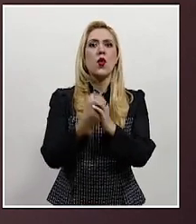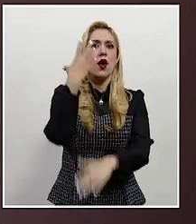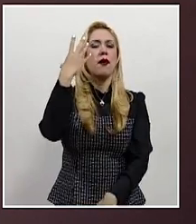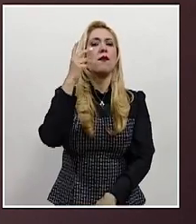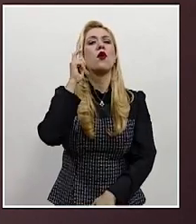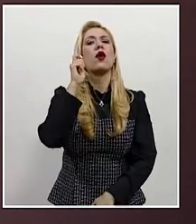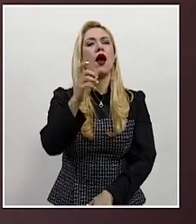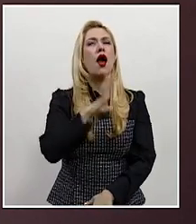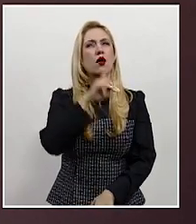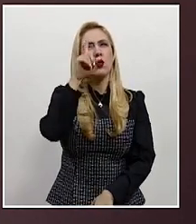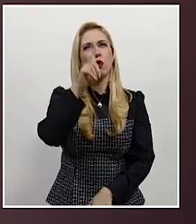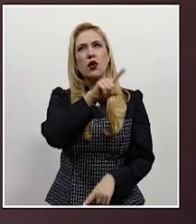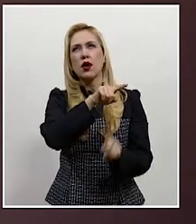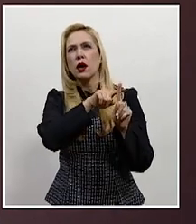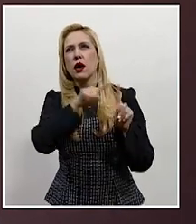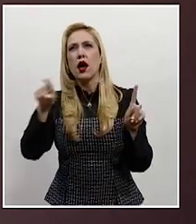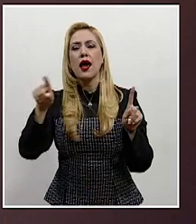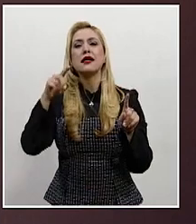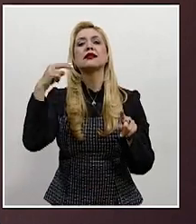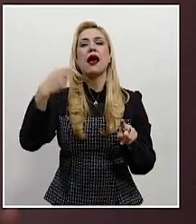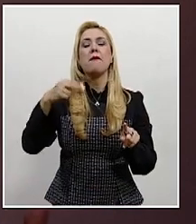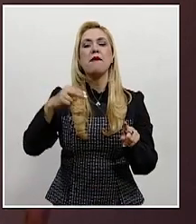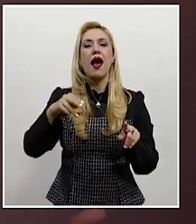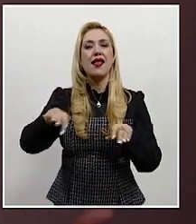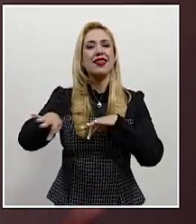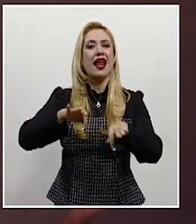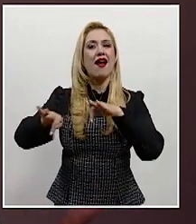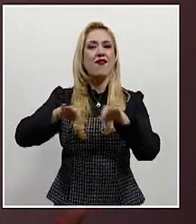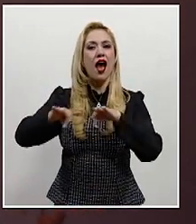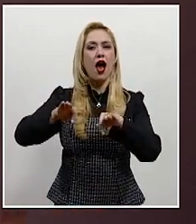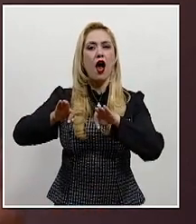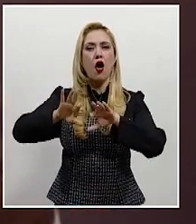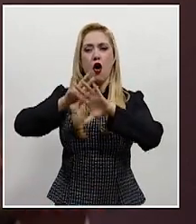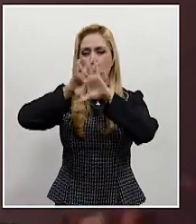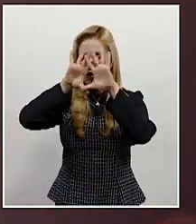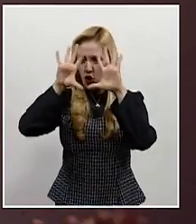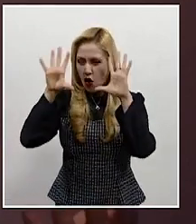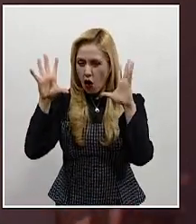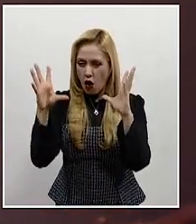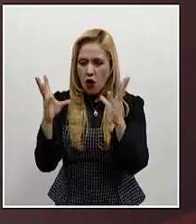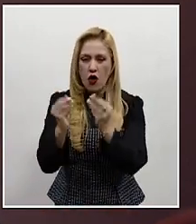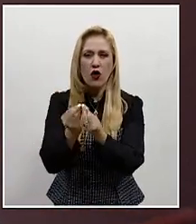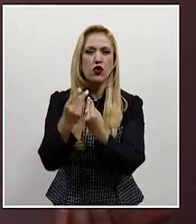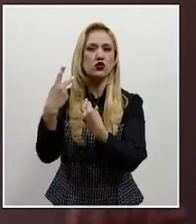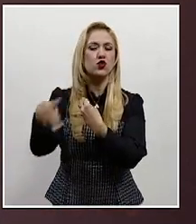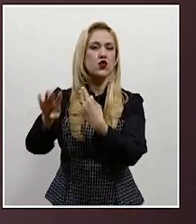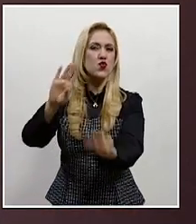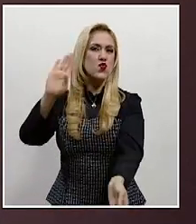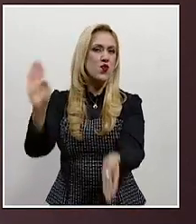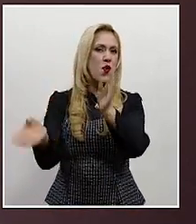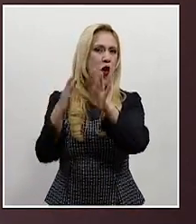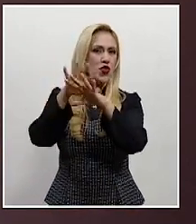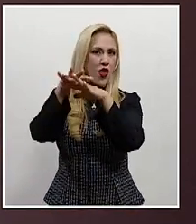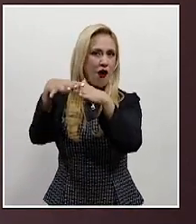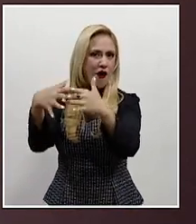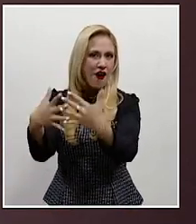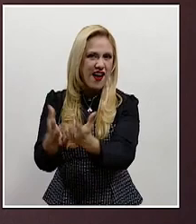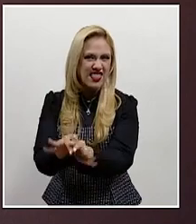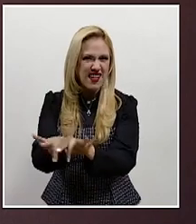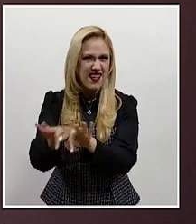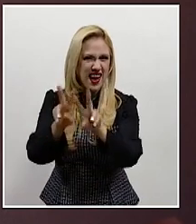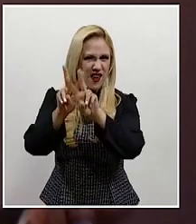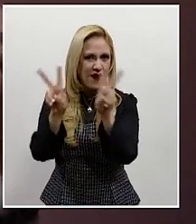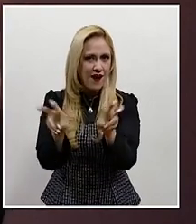se llama el mundo del trabajo, a diferencia de los antiguos tratados o convenios internacionales